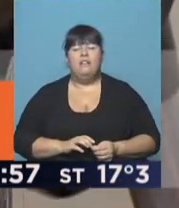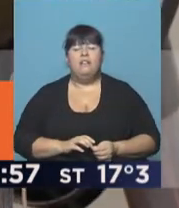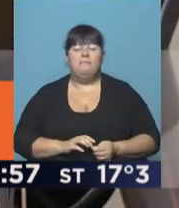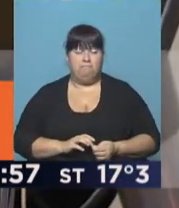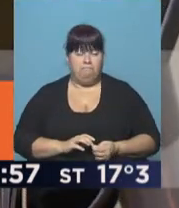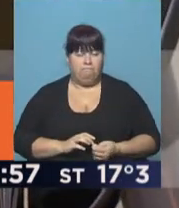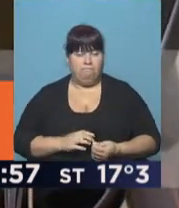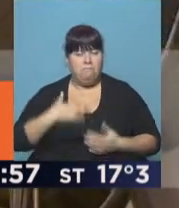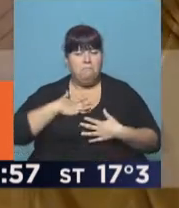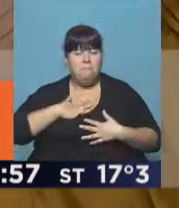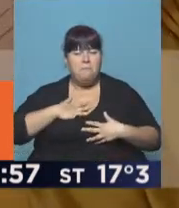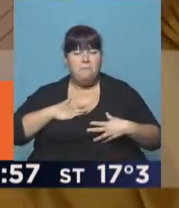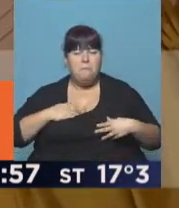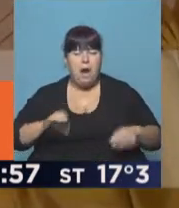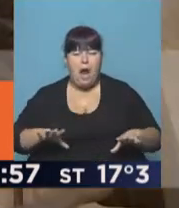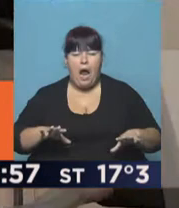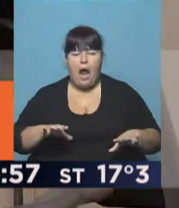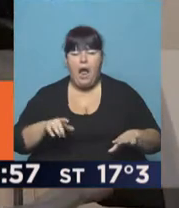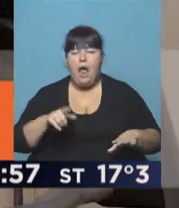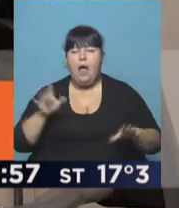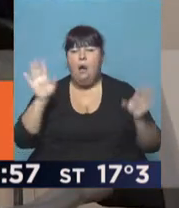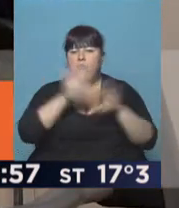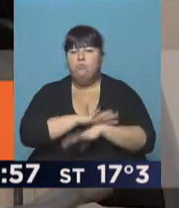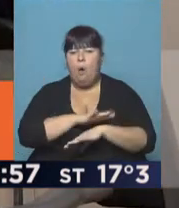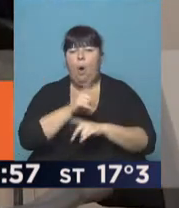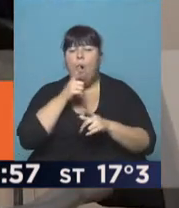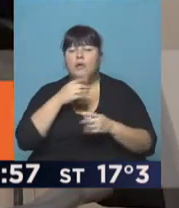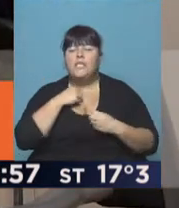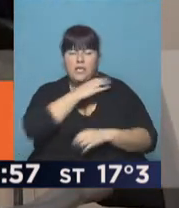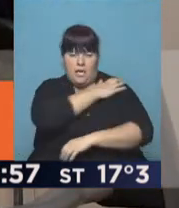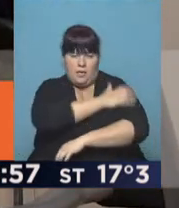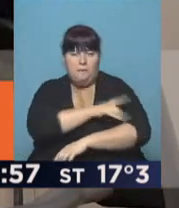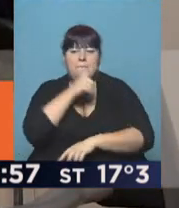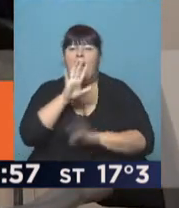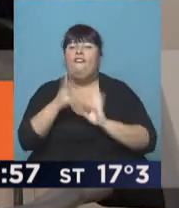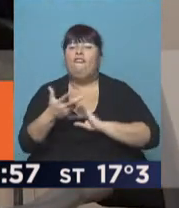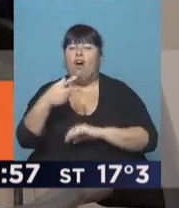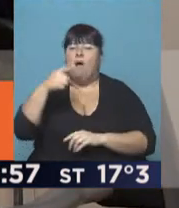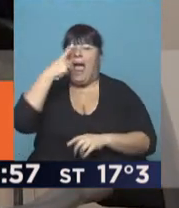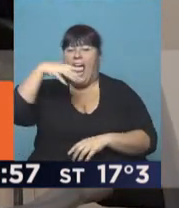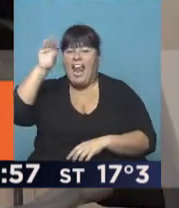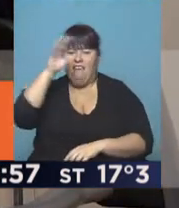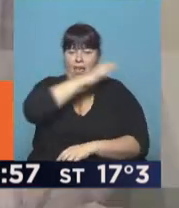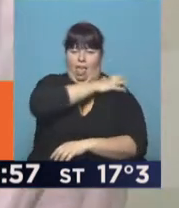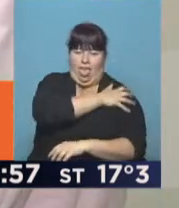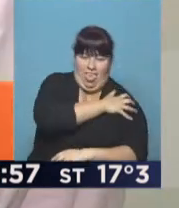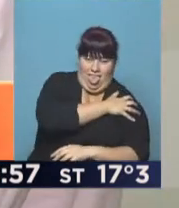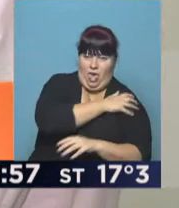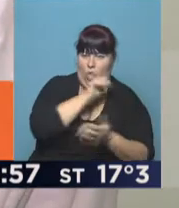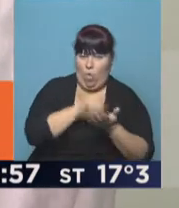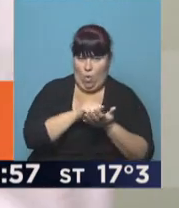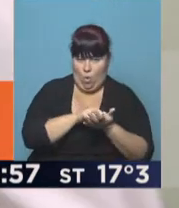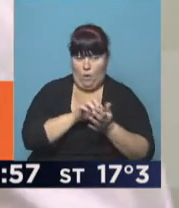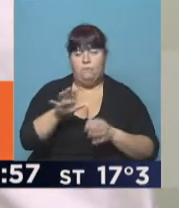y me empecé a sentir mal, y de repente sentía que tenía parado arriba de mi brazo un elefante helado.